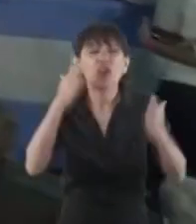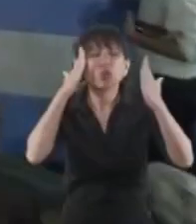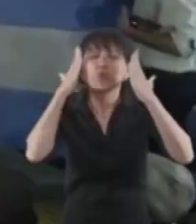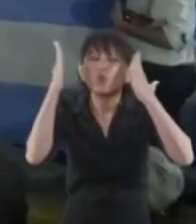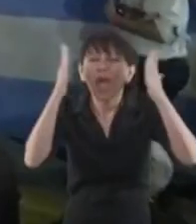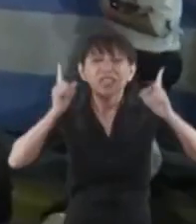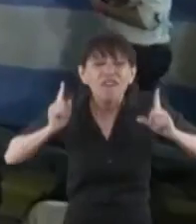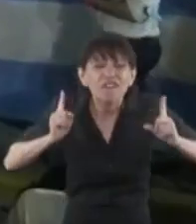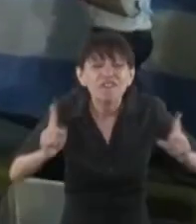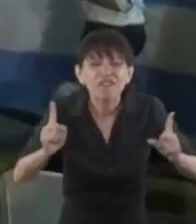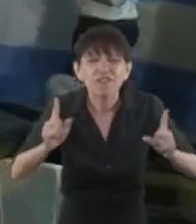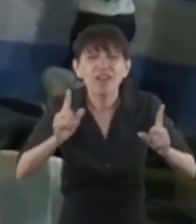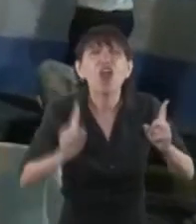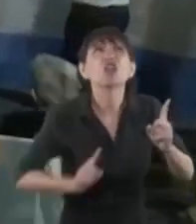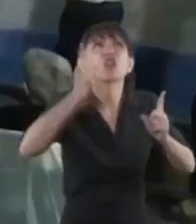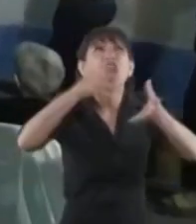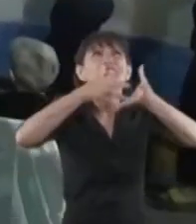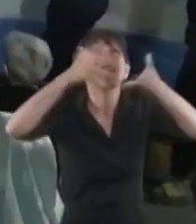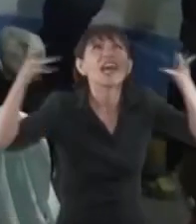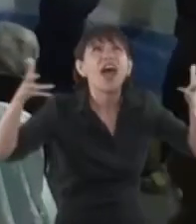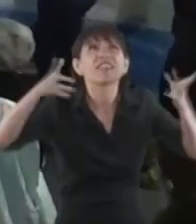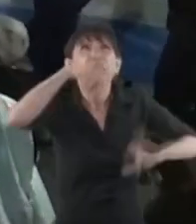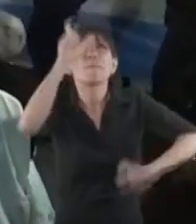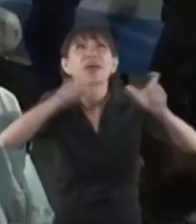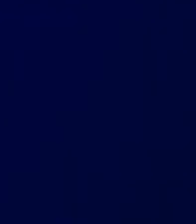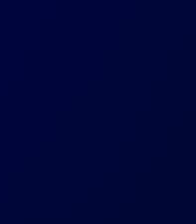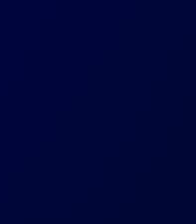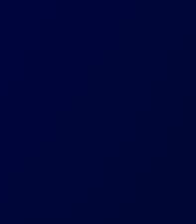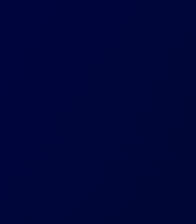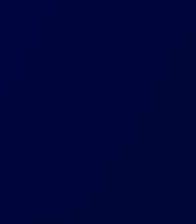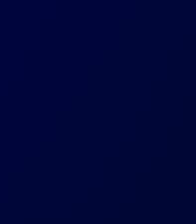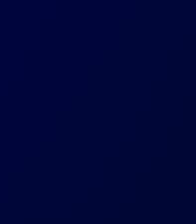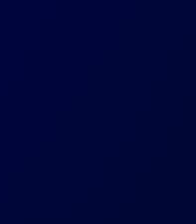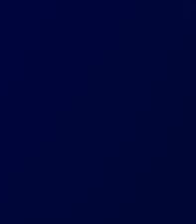soñando con un norte grande que le dé trabajo a todos los que habitan este suelo.